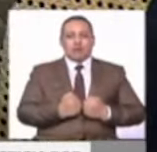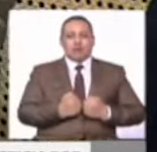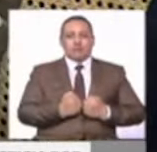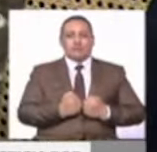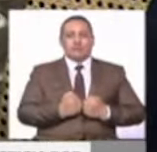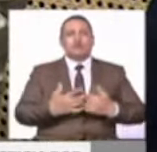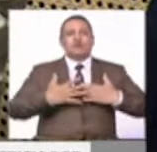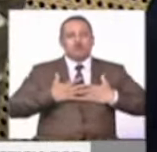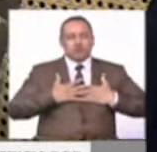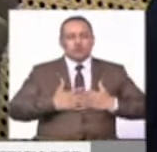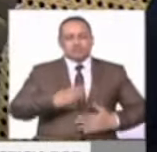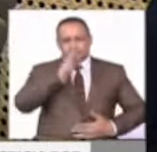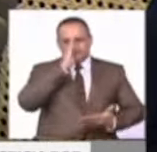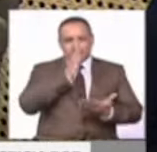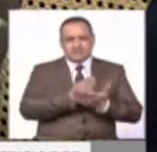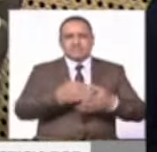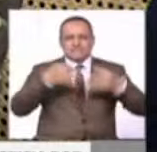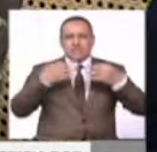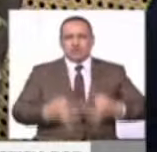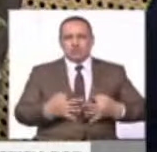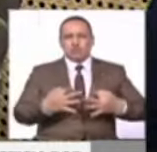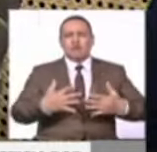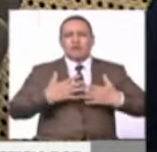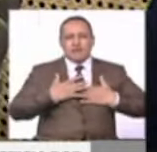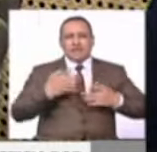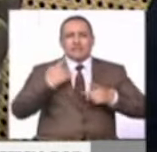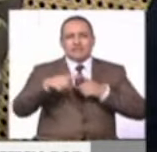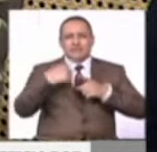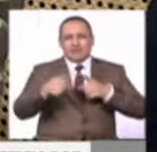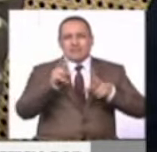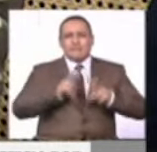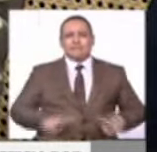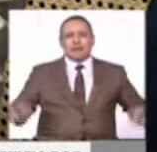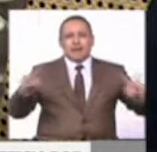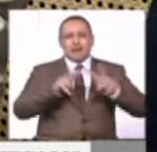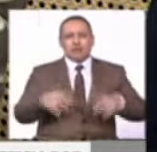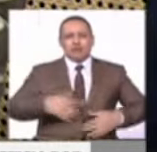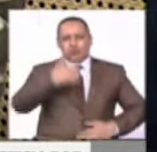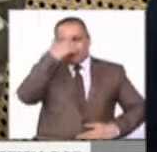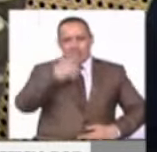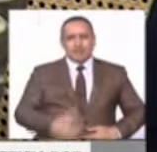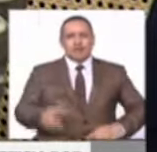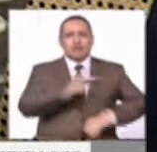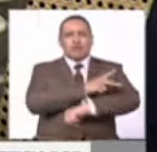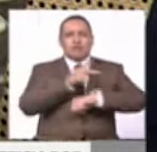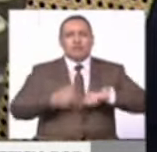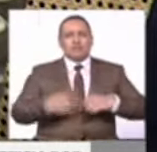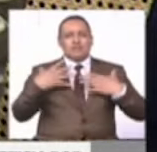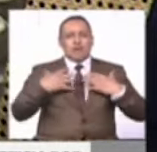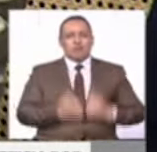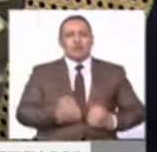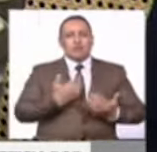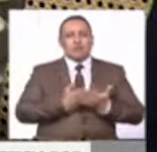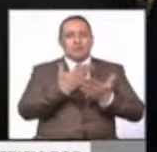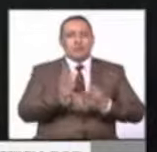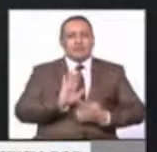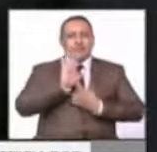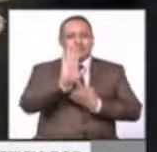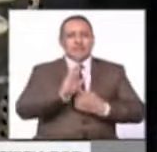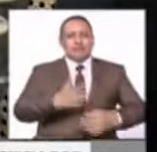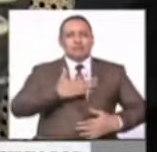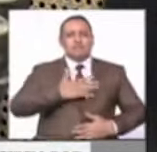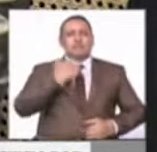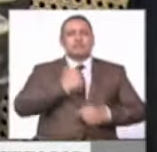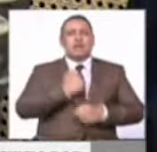tengo la firme convicción que los valores y principios que una profesional del derecho debe aplicar en el